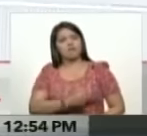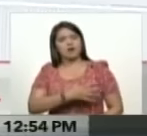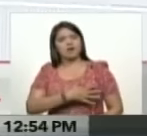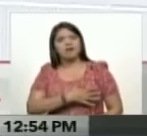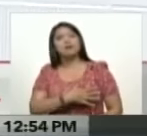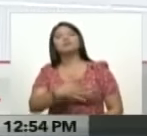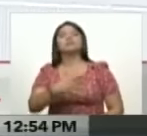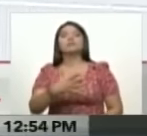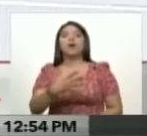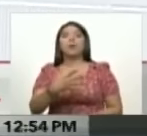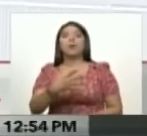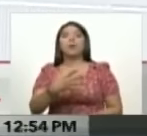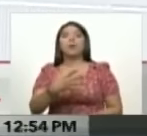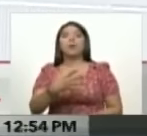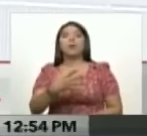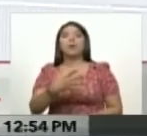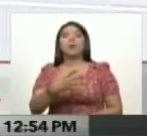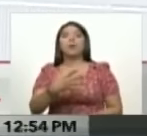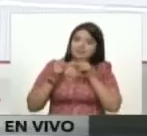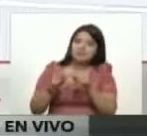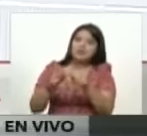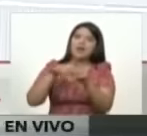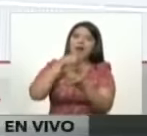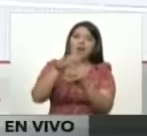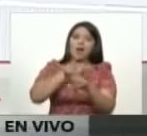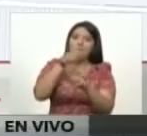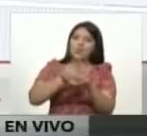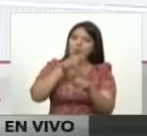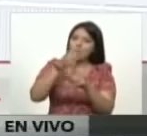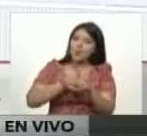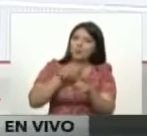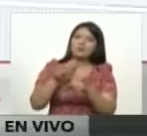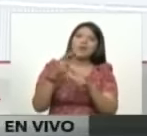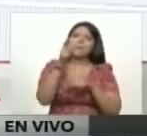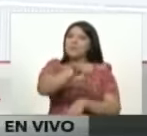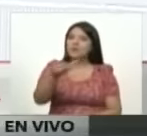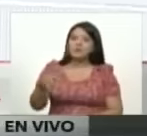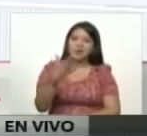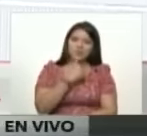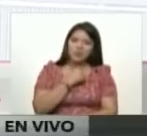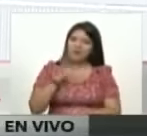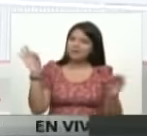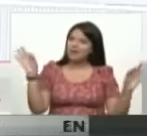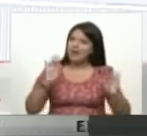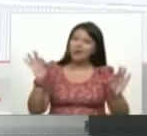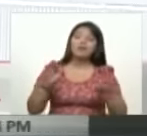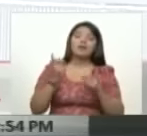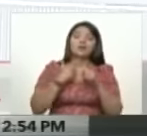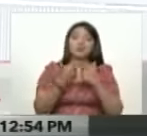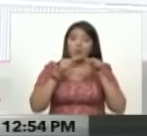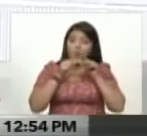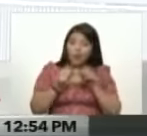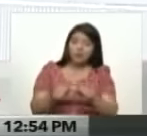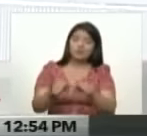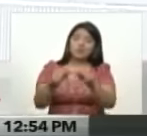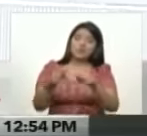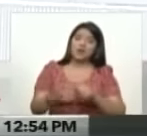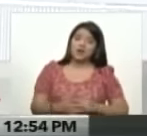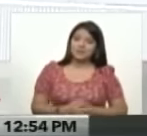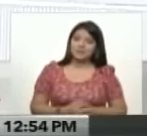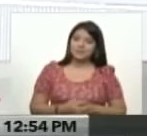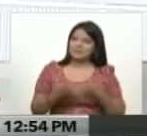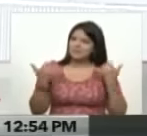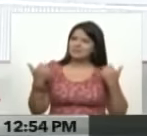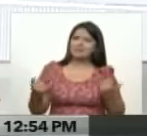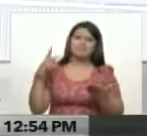por lo nuestro, la lucha por los desposeídos y en lo que continuamos de manera